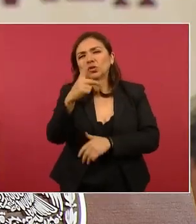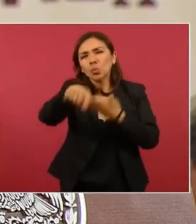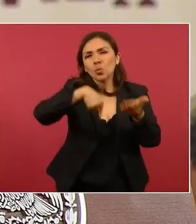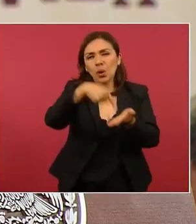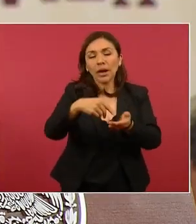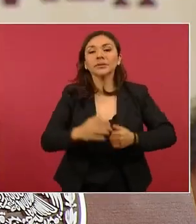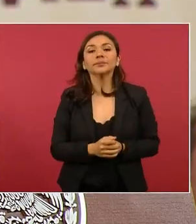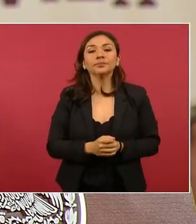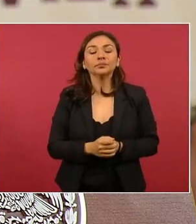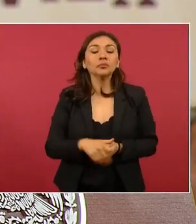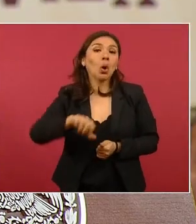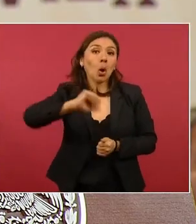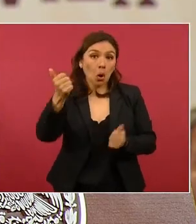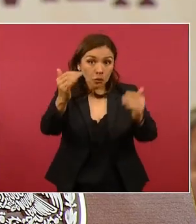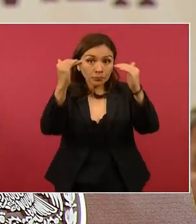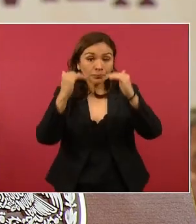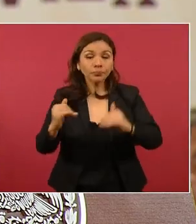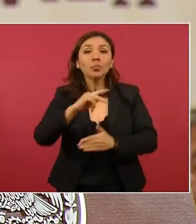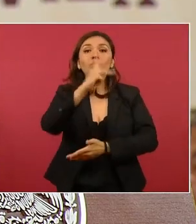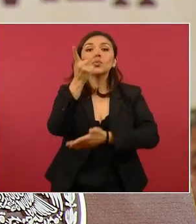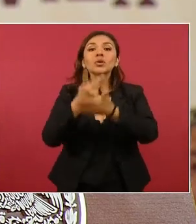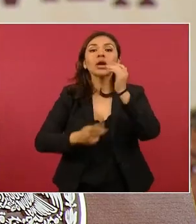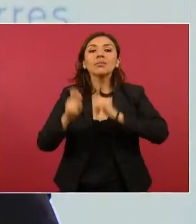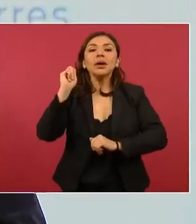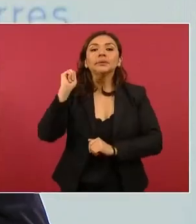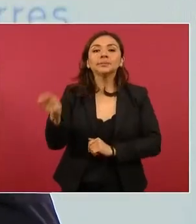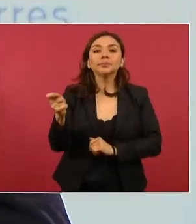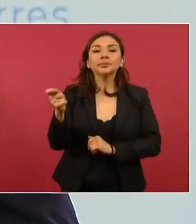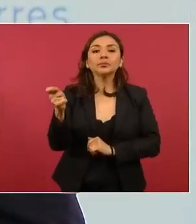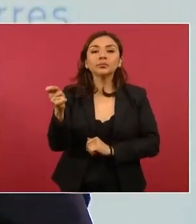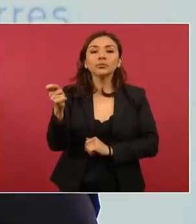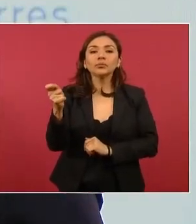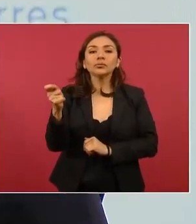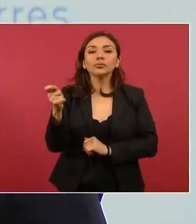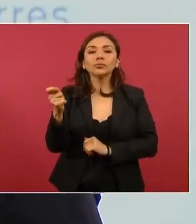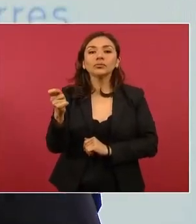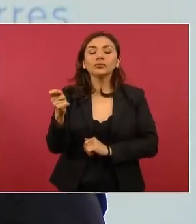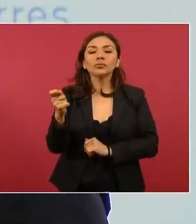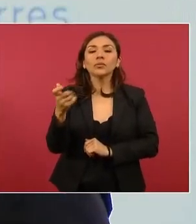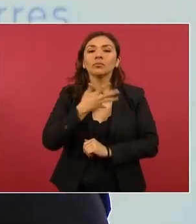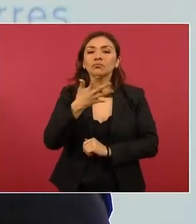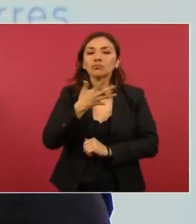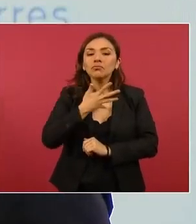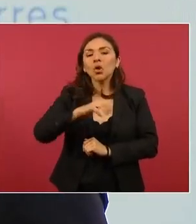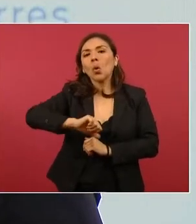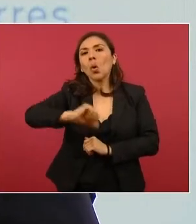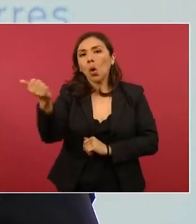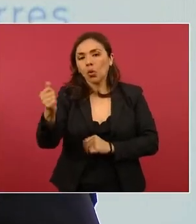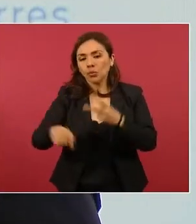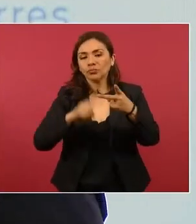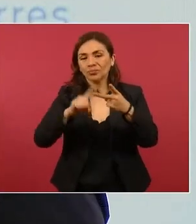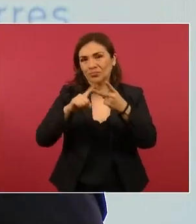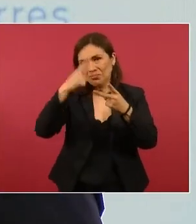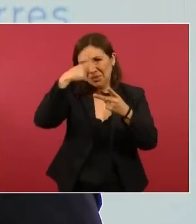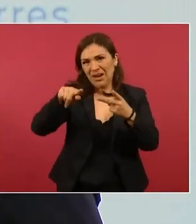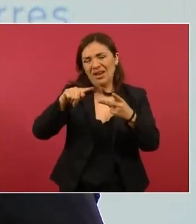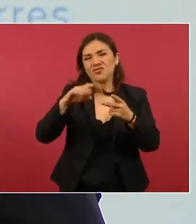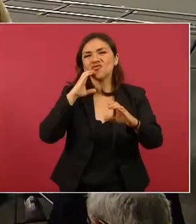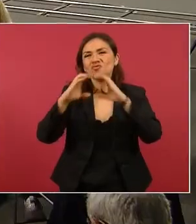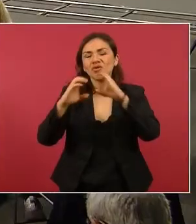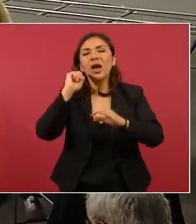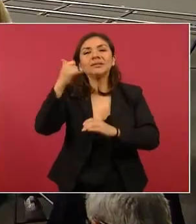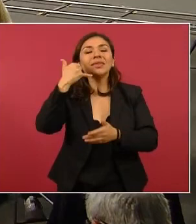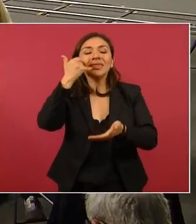Por otro lado, el programa contempla otro servicio de telecomunicaciones, que es